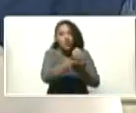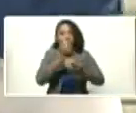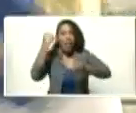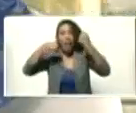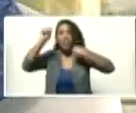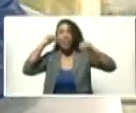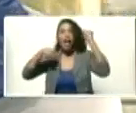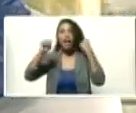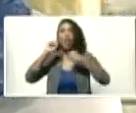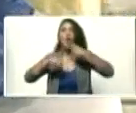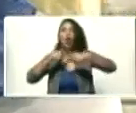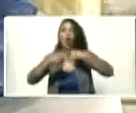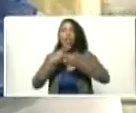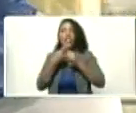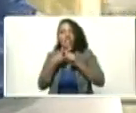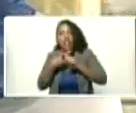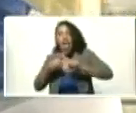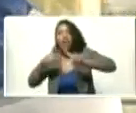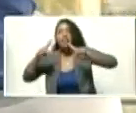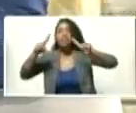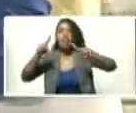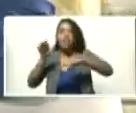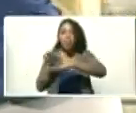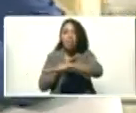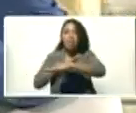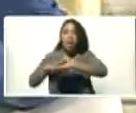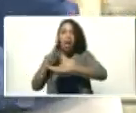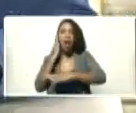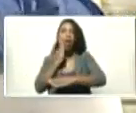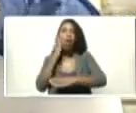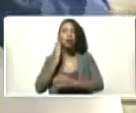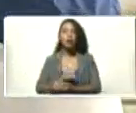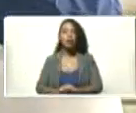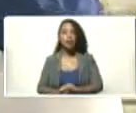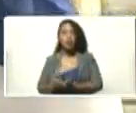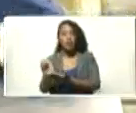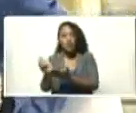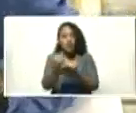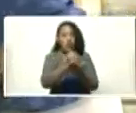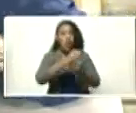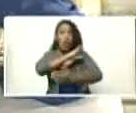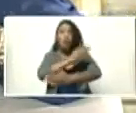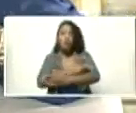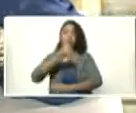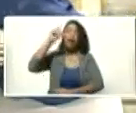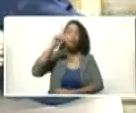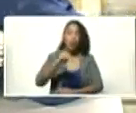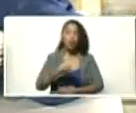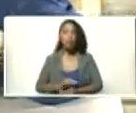del mestizaje, que recogió de la fuerza también